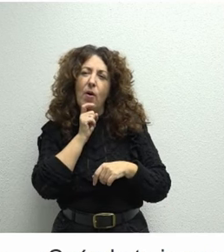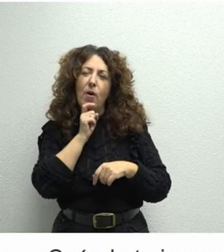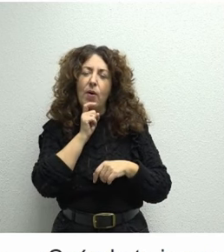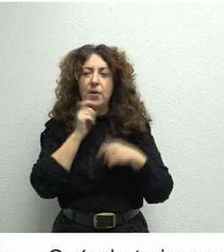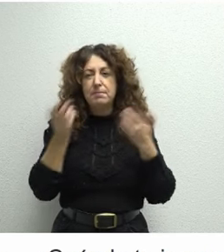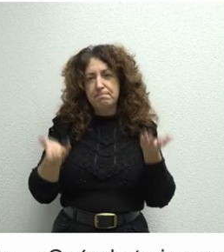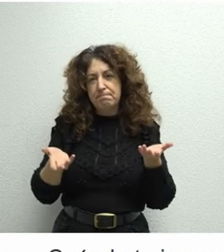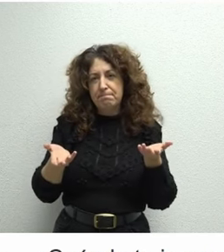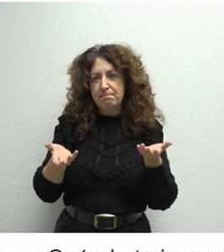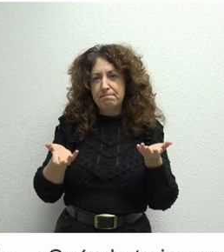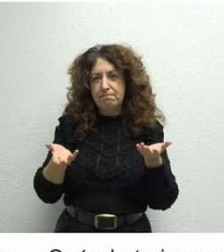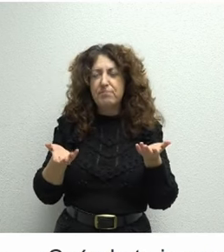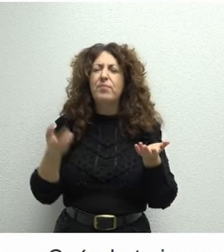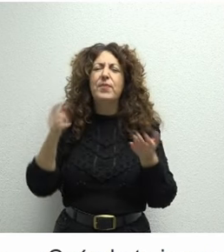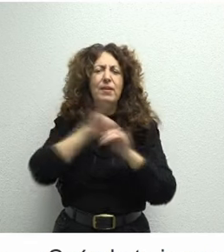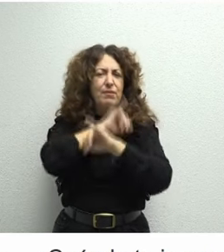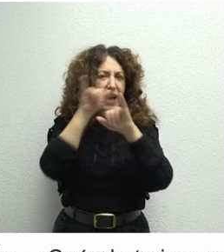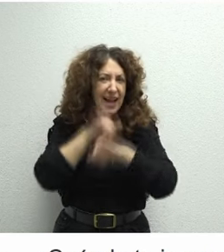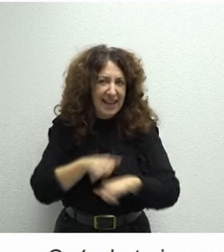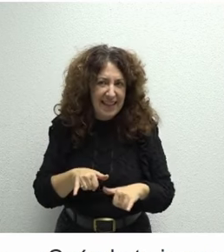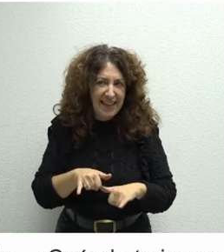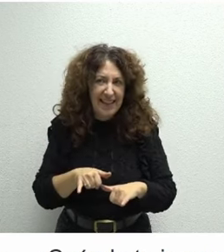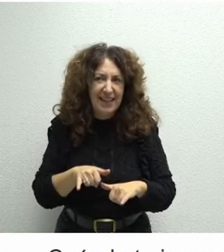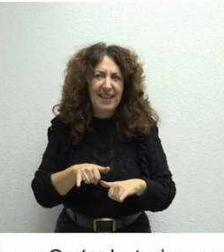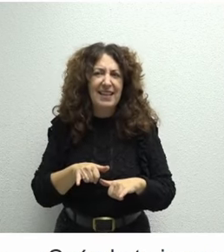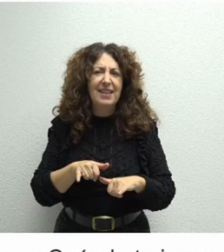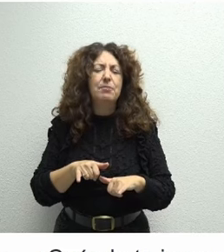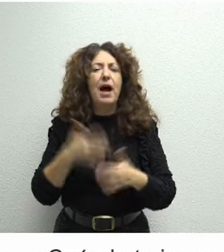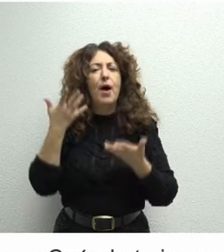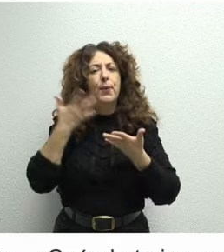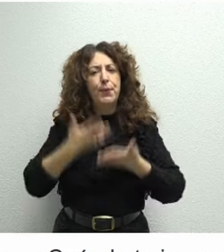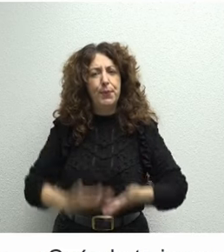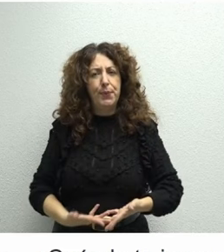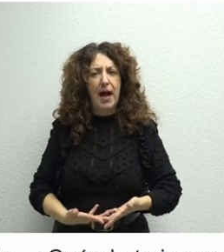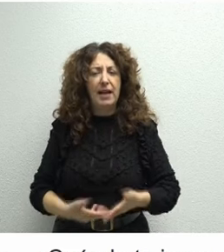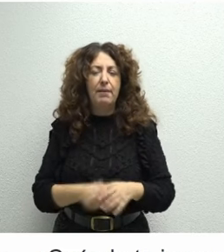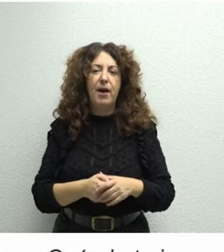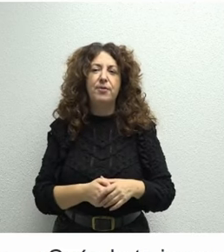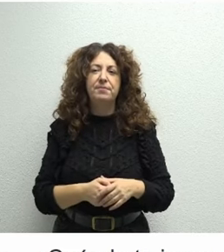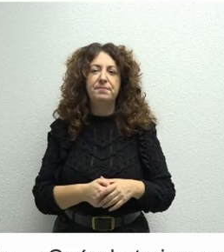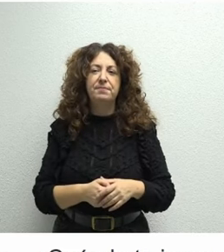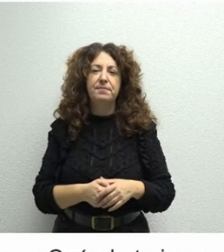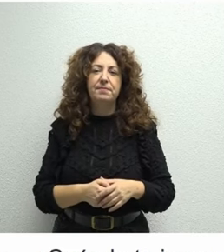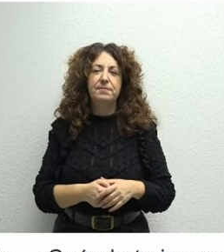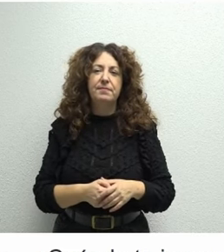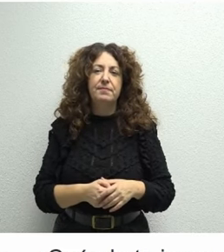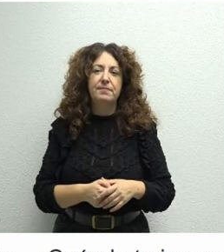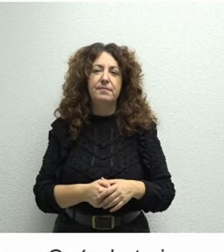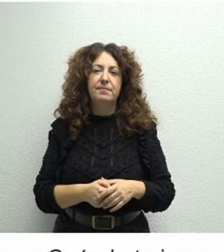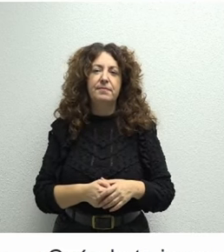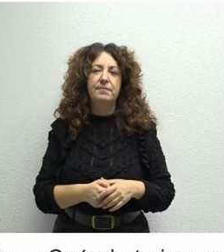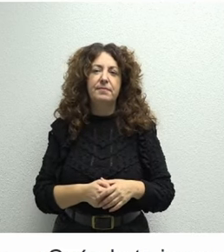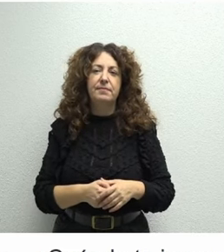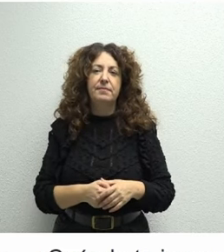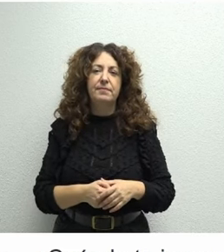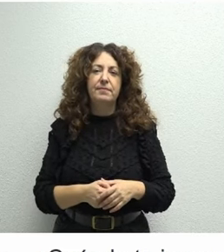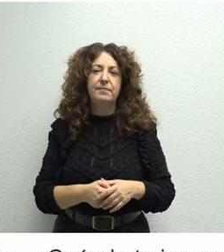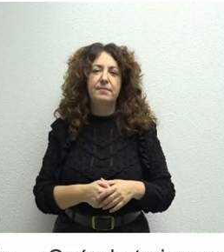pues muy feliz y muy aliviado y